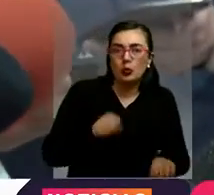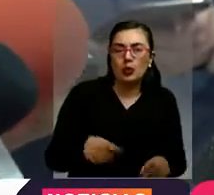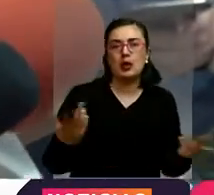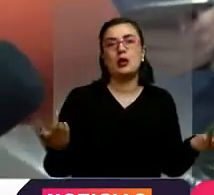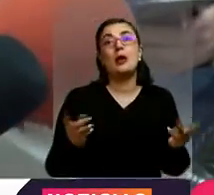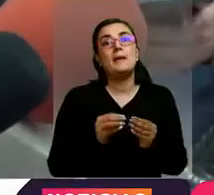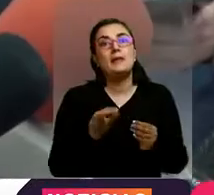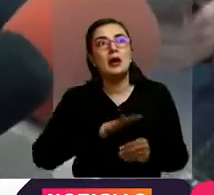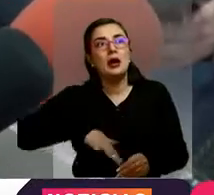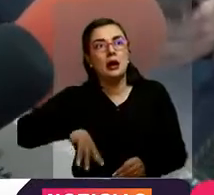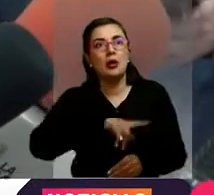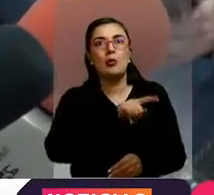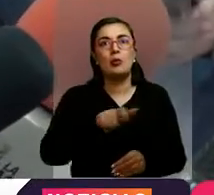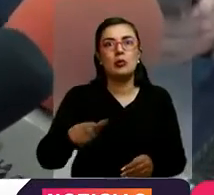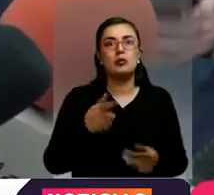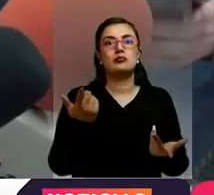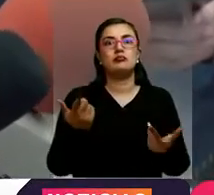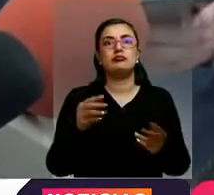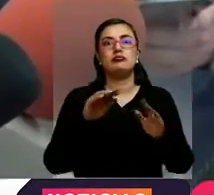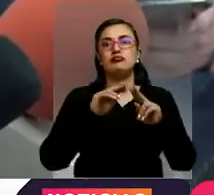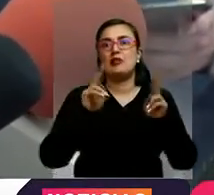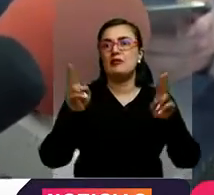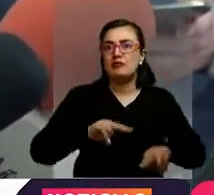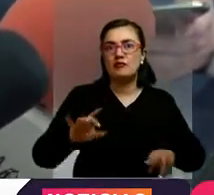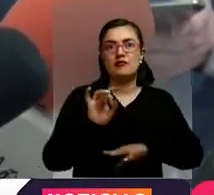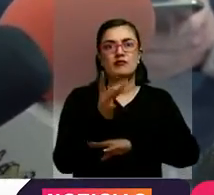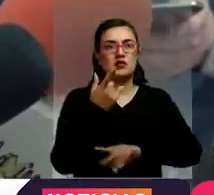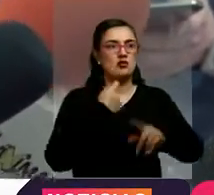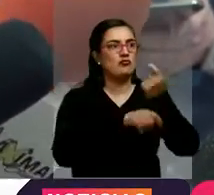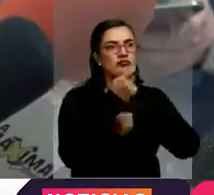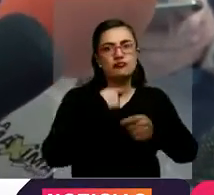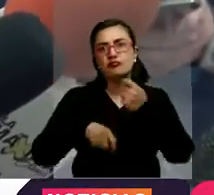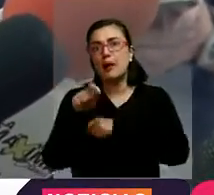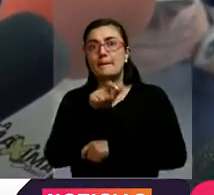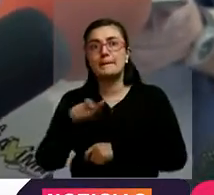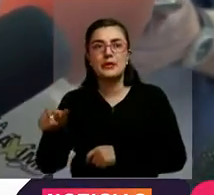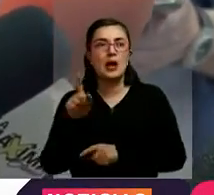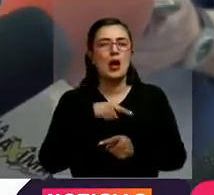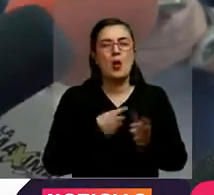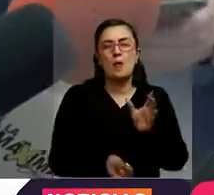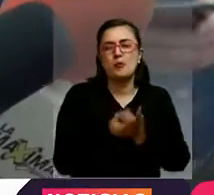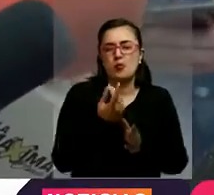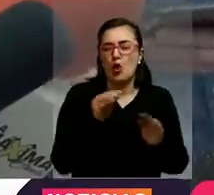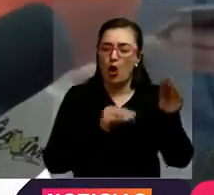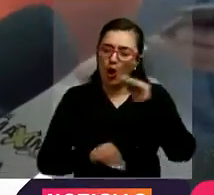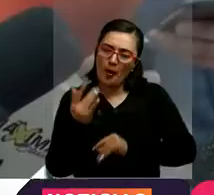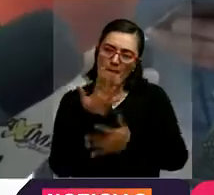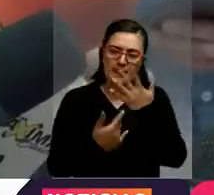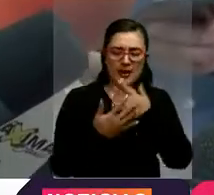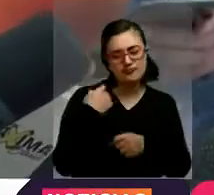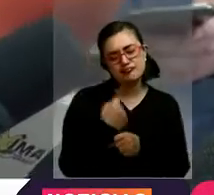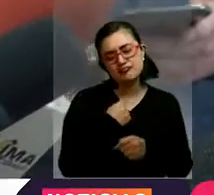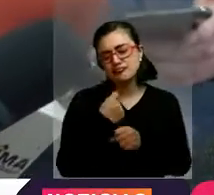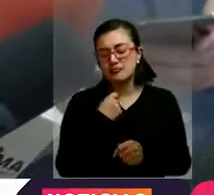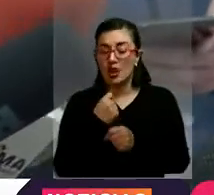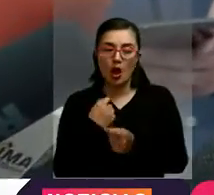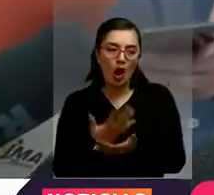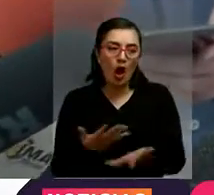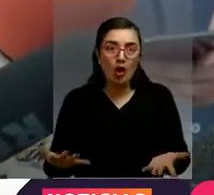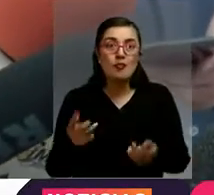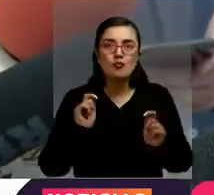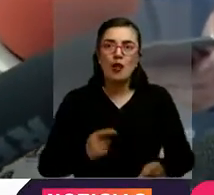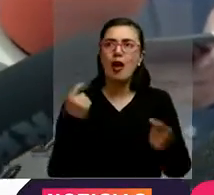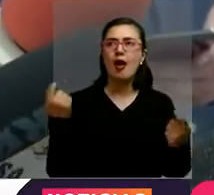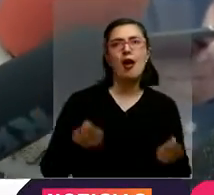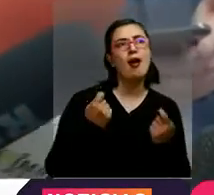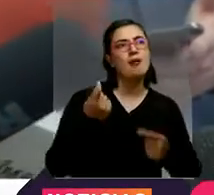poder tener tiendas virtuales para que todos aquellos productos que se elaboren a mano y que se hagan con ese amor,